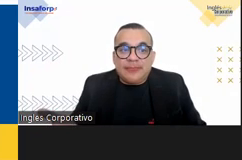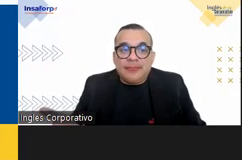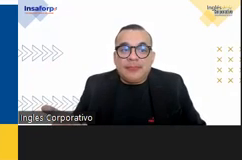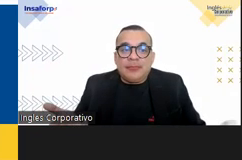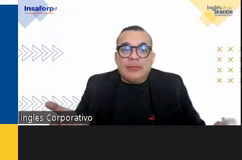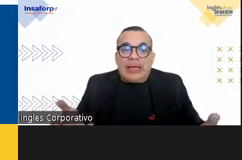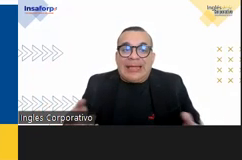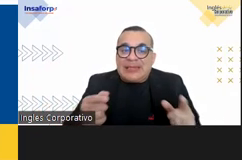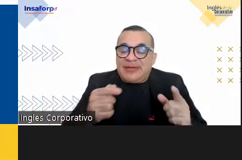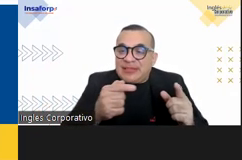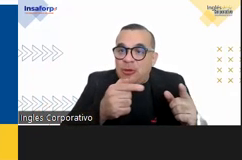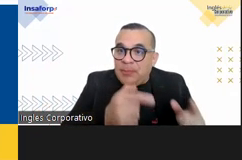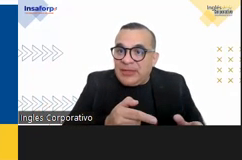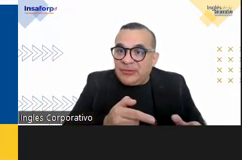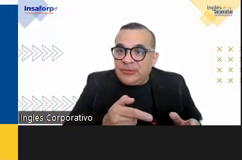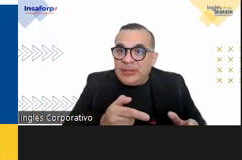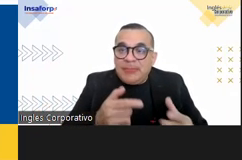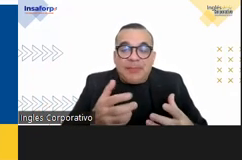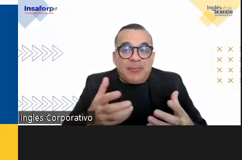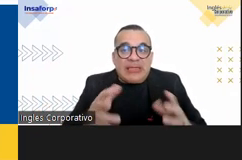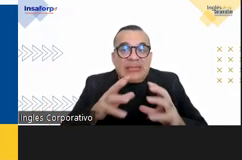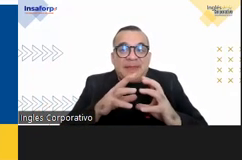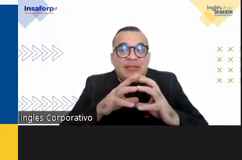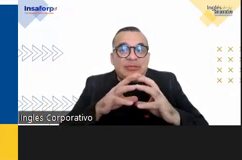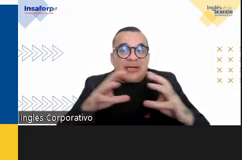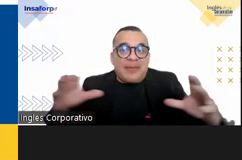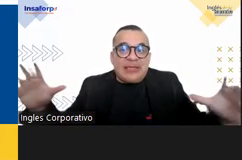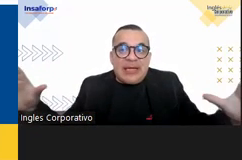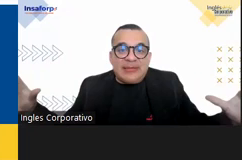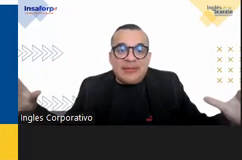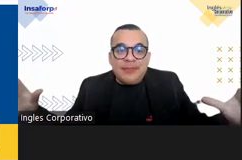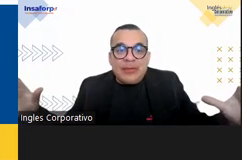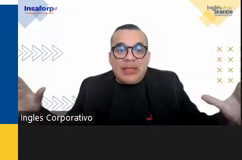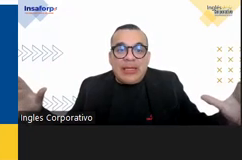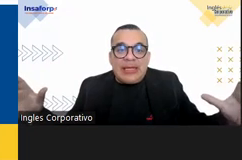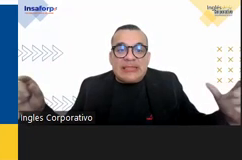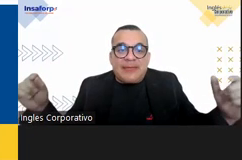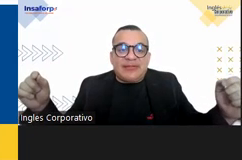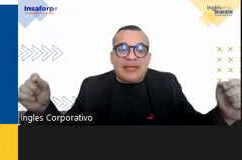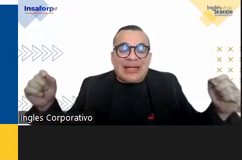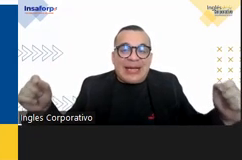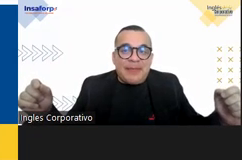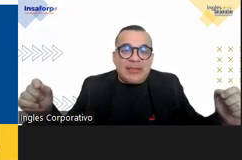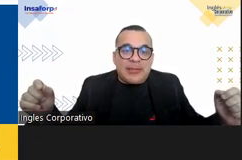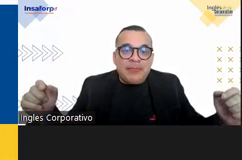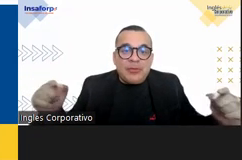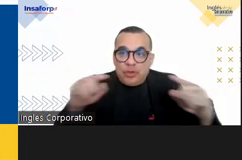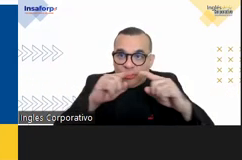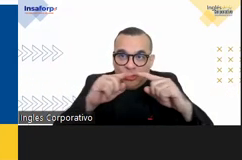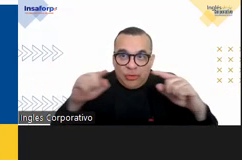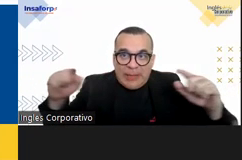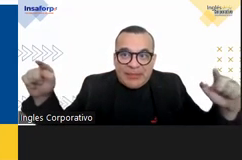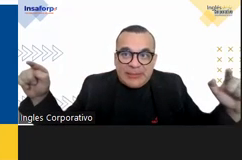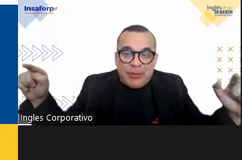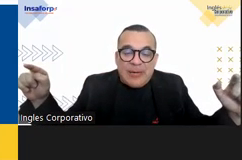decisiones. El establecer los plazos me permite a través de un diagrama de Gantt establecer claramente